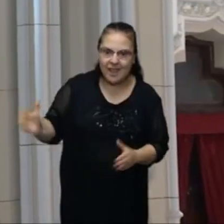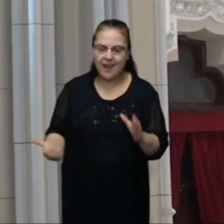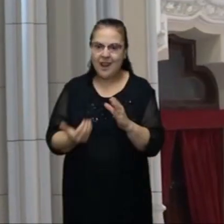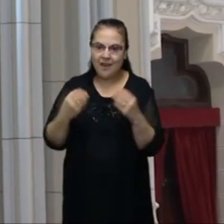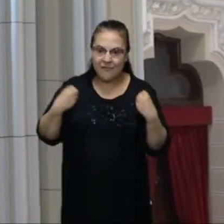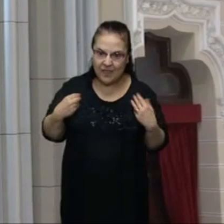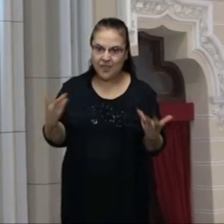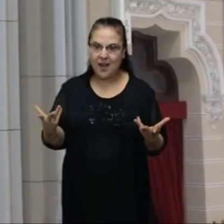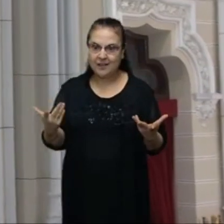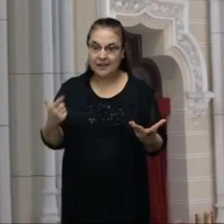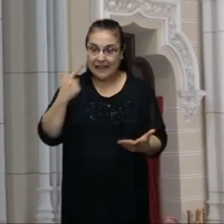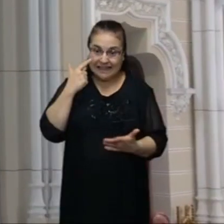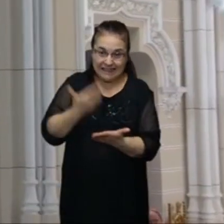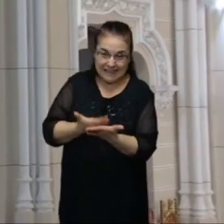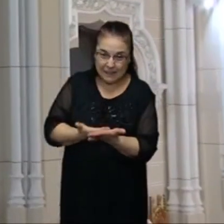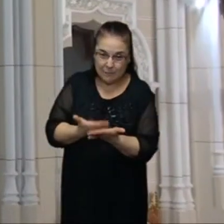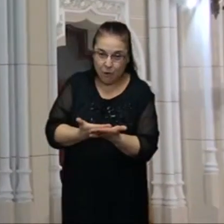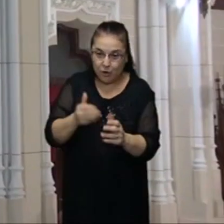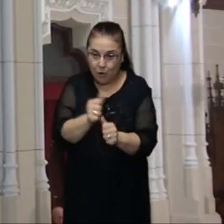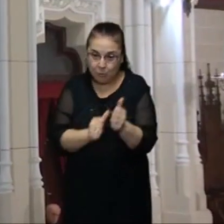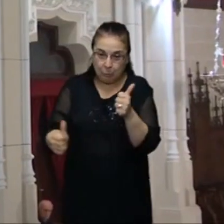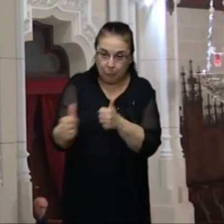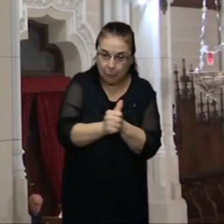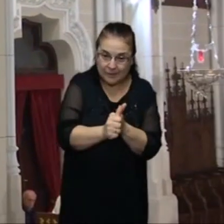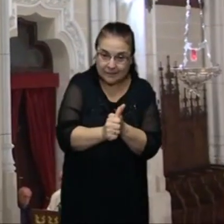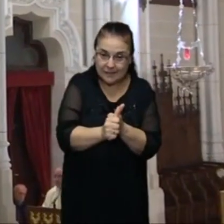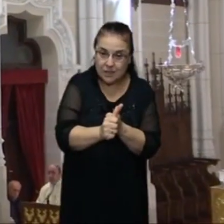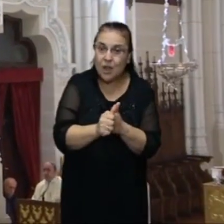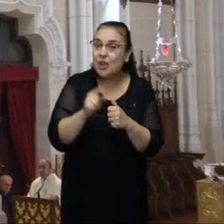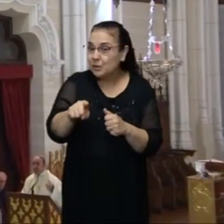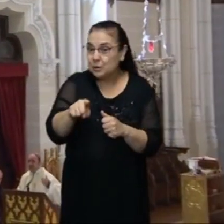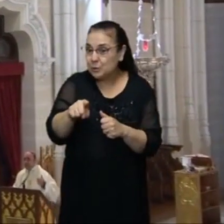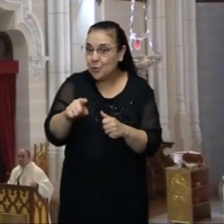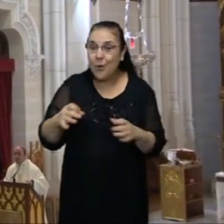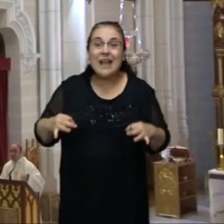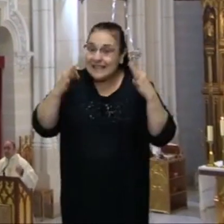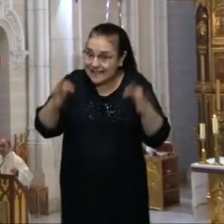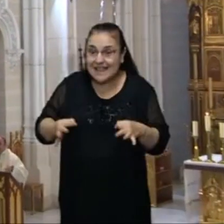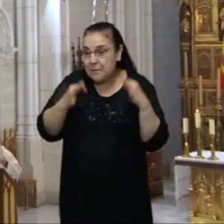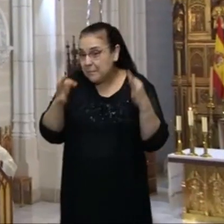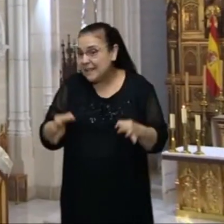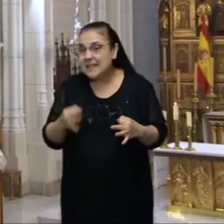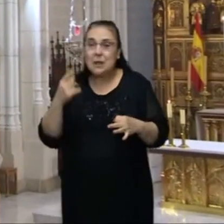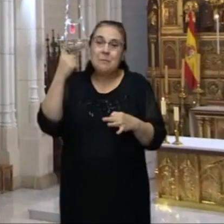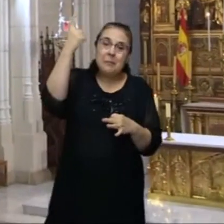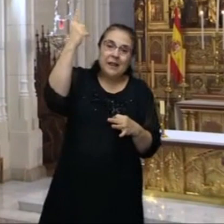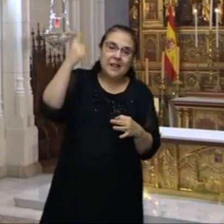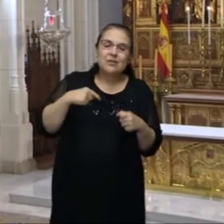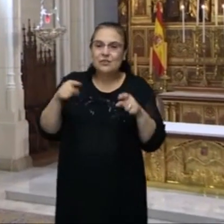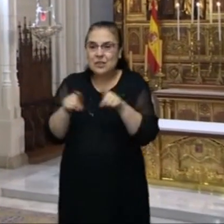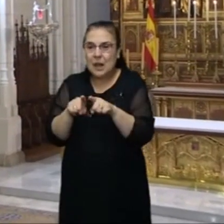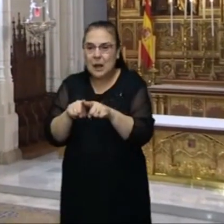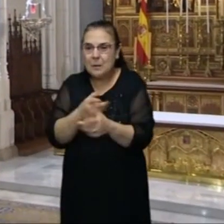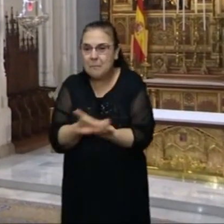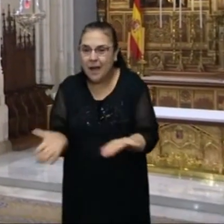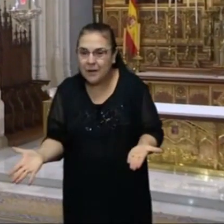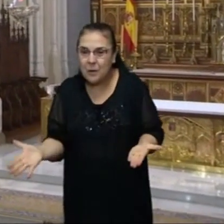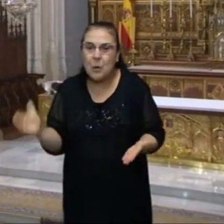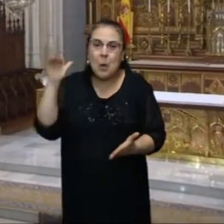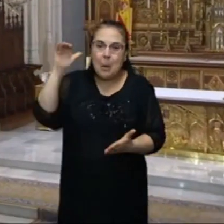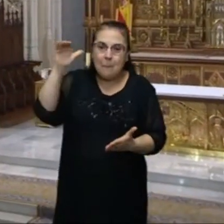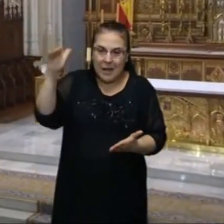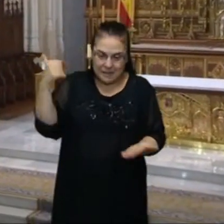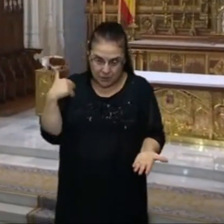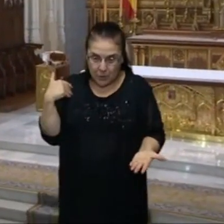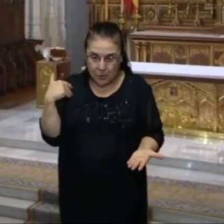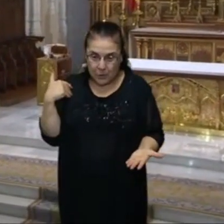testimonio, se acercan antes que tú a la fe? Y tú que siempre has estado con Dios y que a lo mejor eres como el hermano mayor del hijo pródigo, que el Señor te tiene que decir,